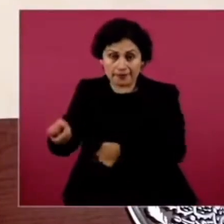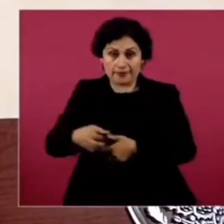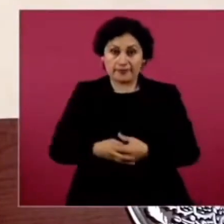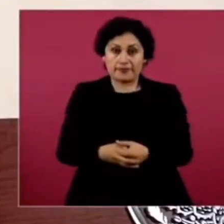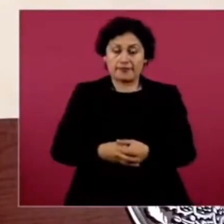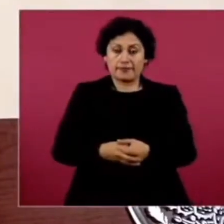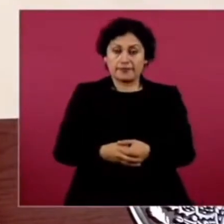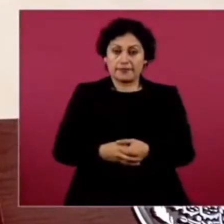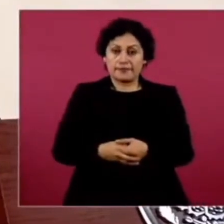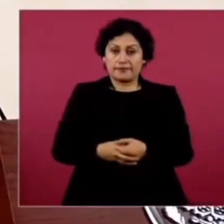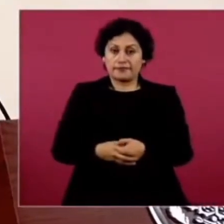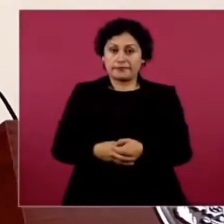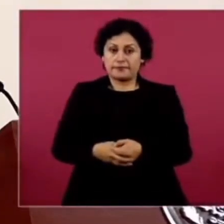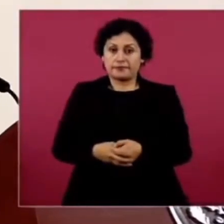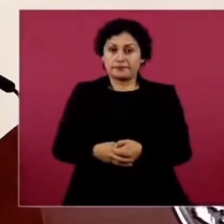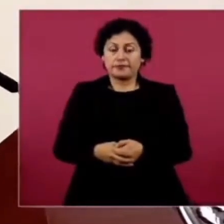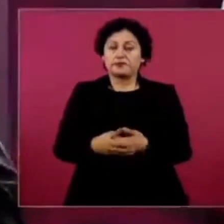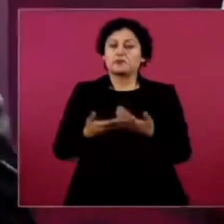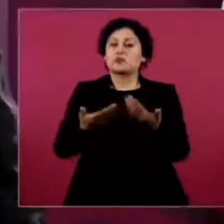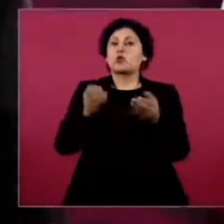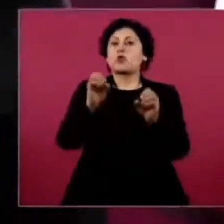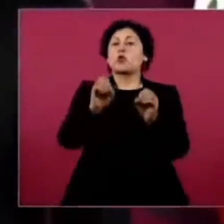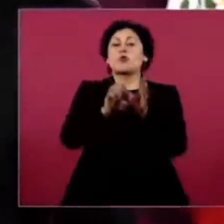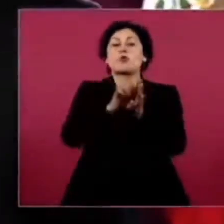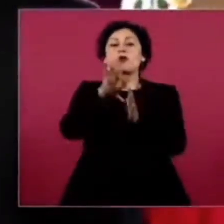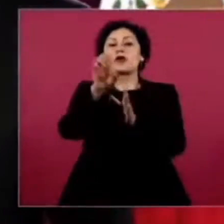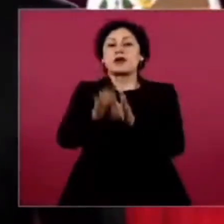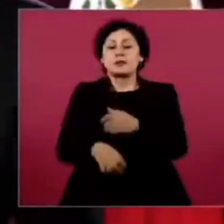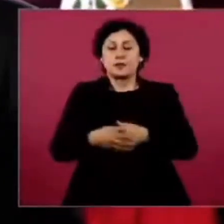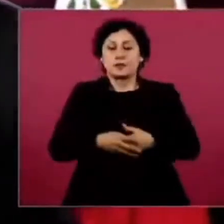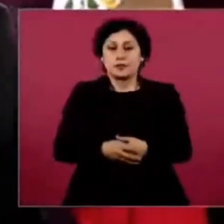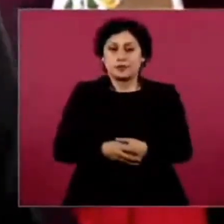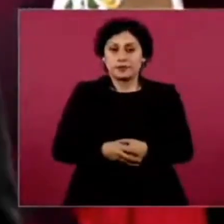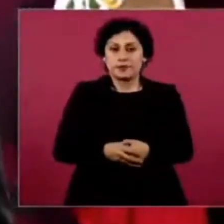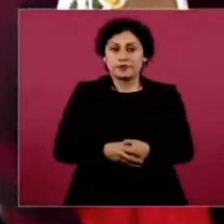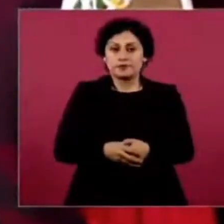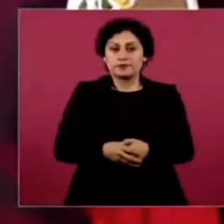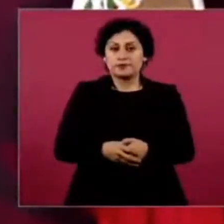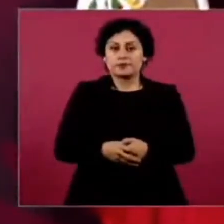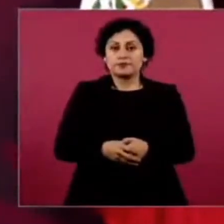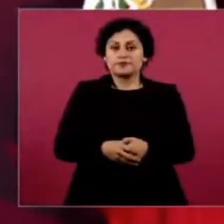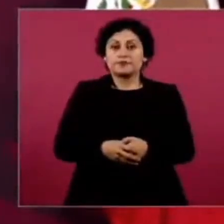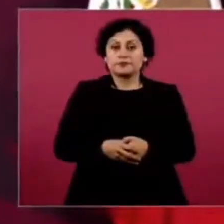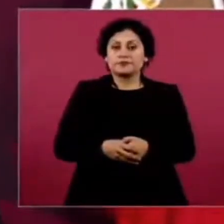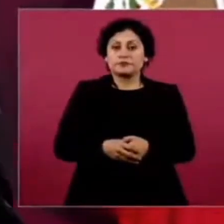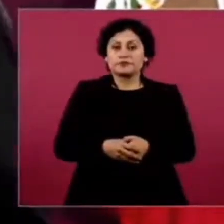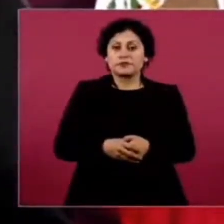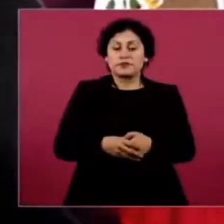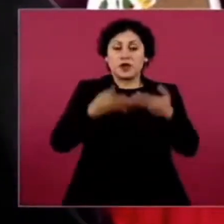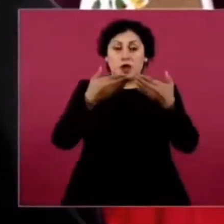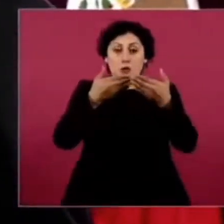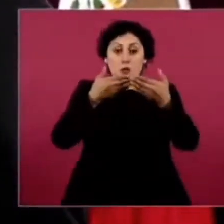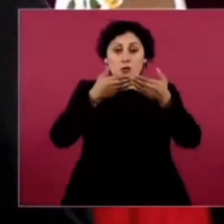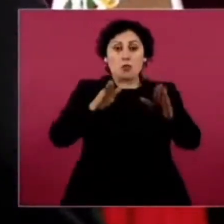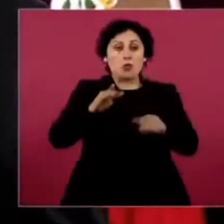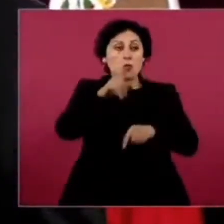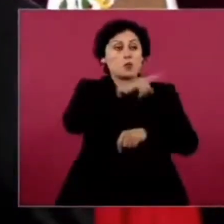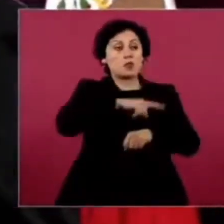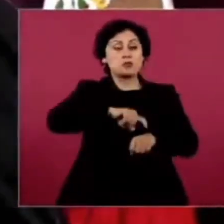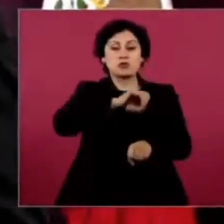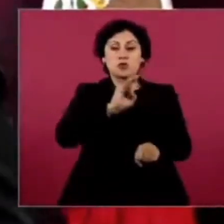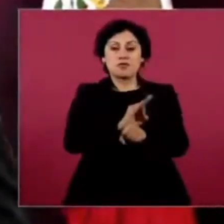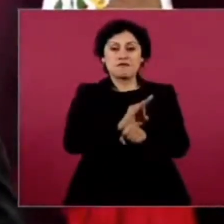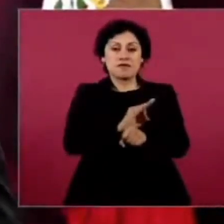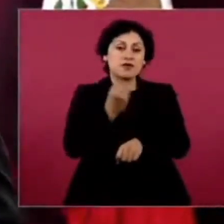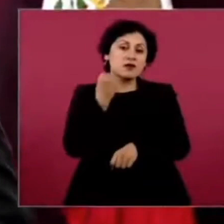Que se ocupen de que funcione muy bien la Defensoría de Oficio, para que no sean